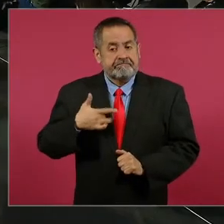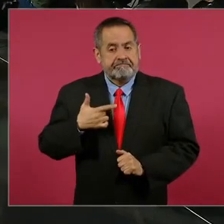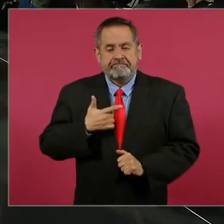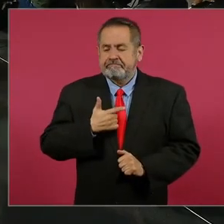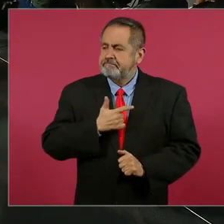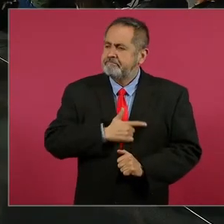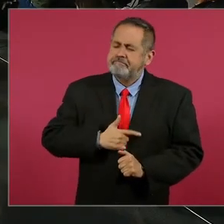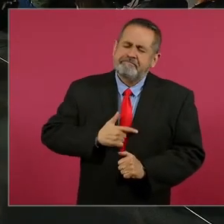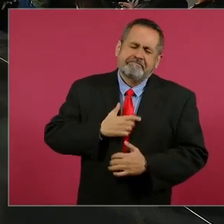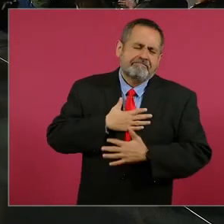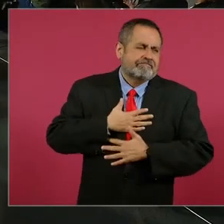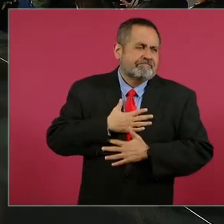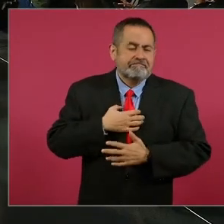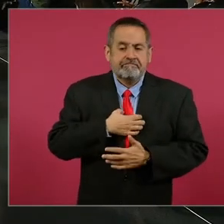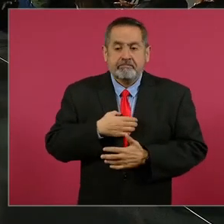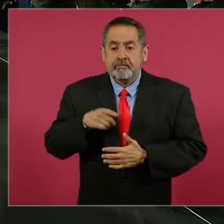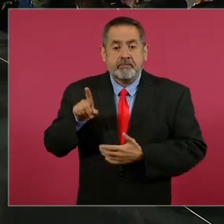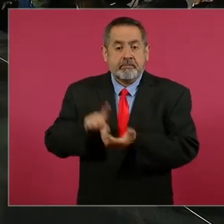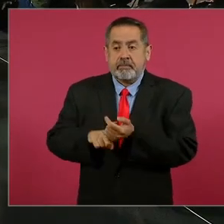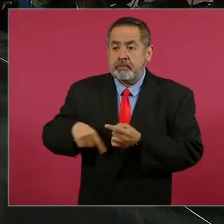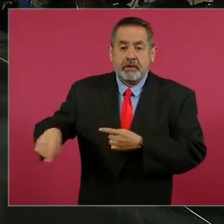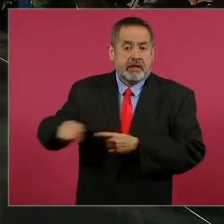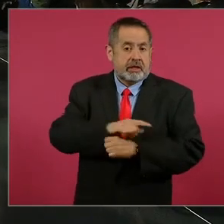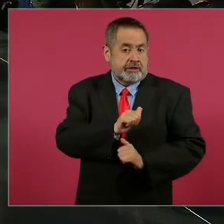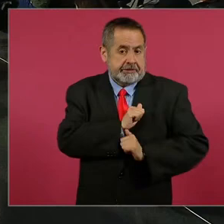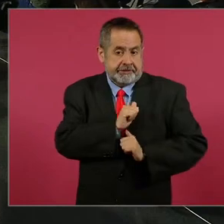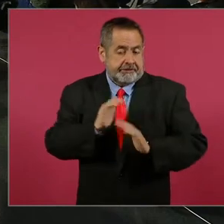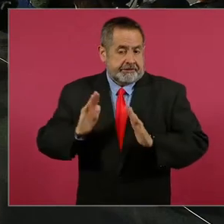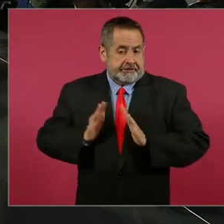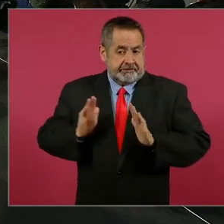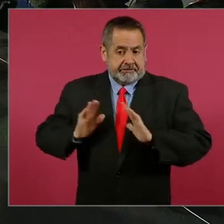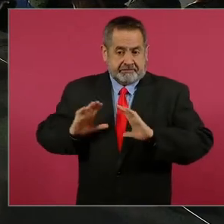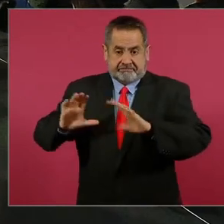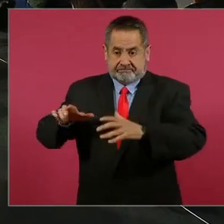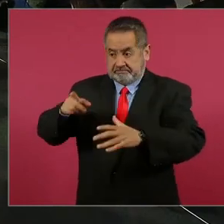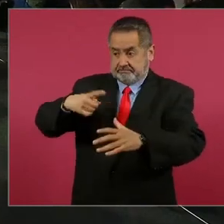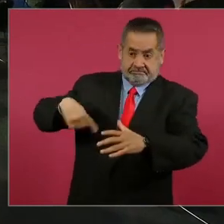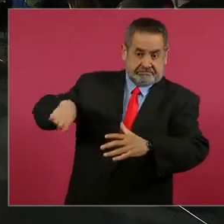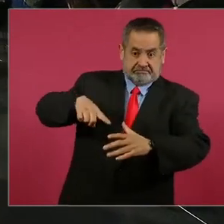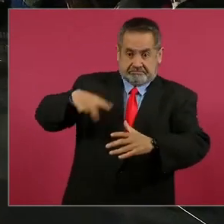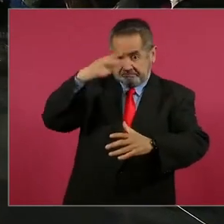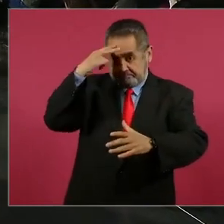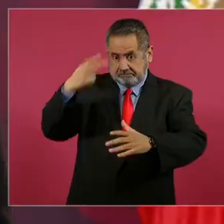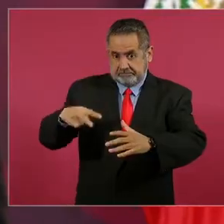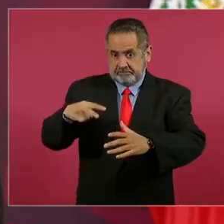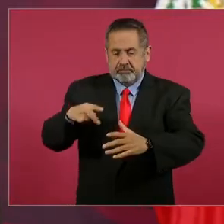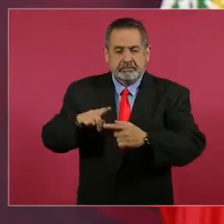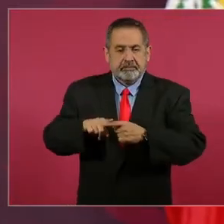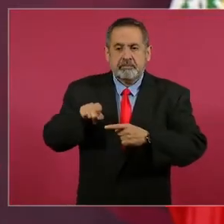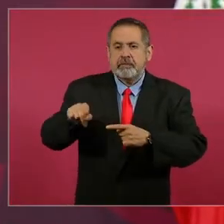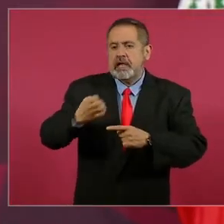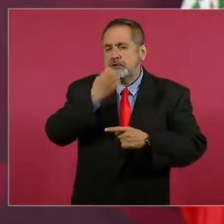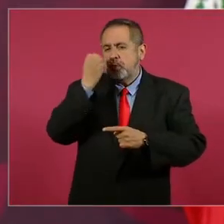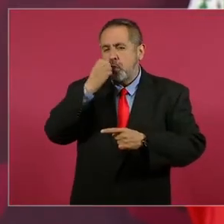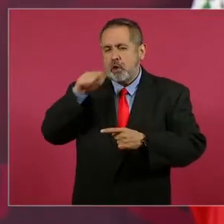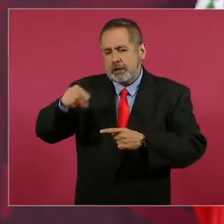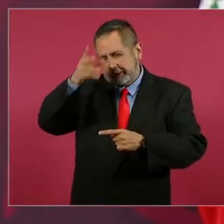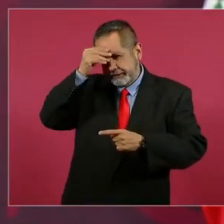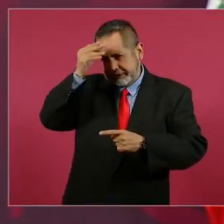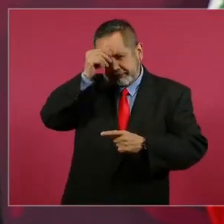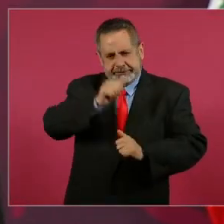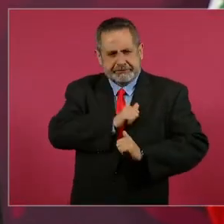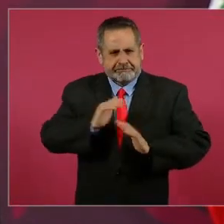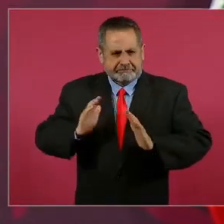Fuerzas Armadas de México, en general, en las escuelas, se